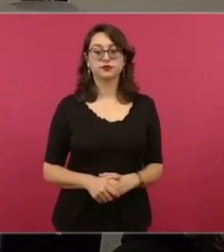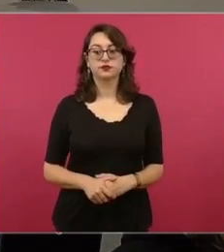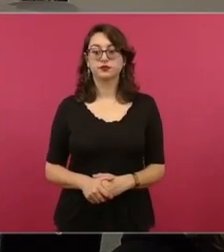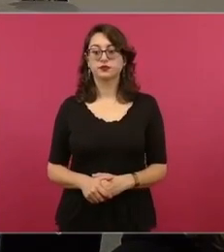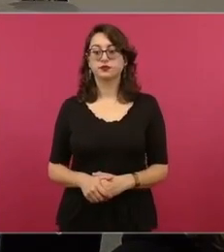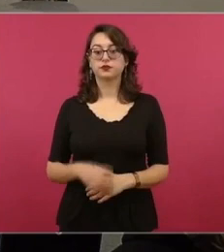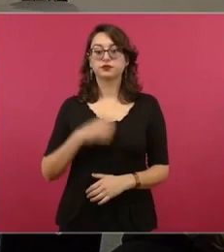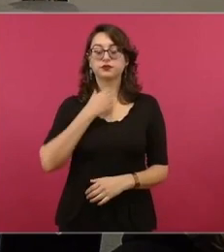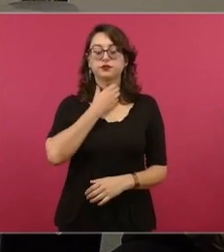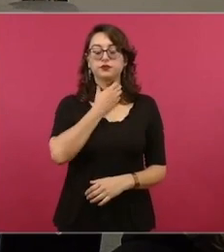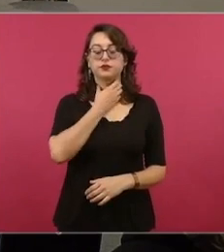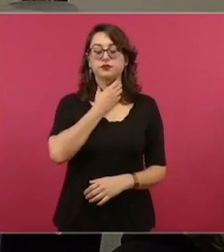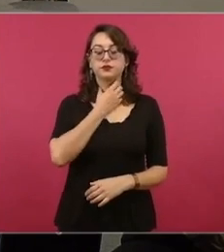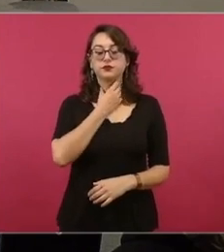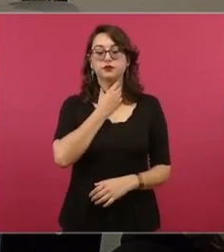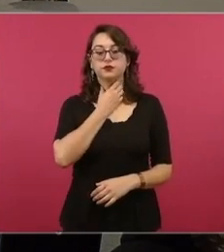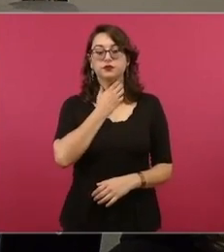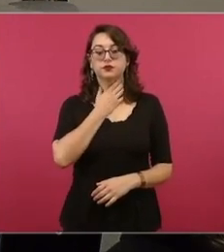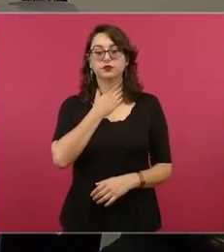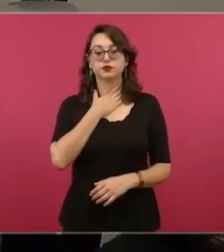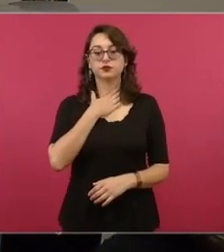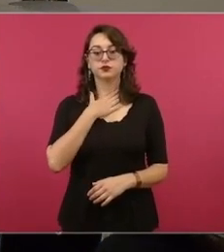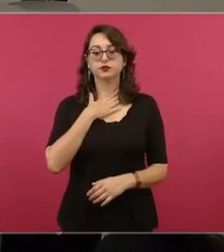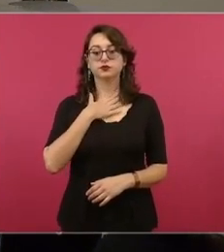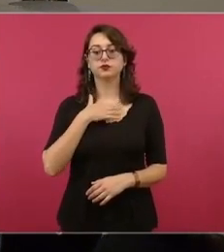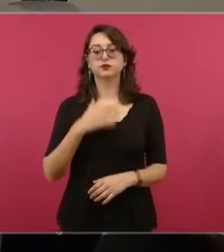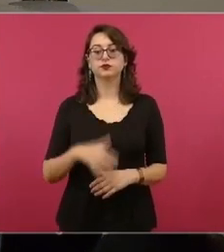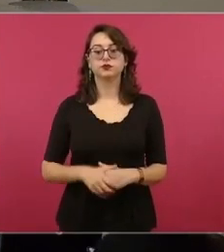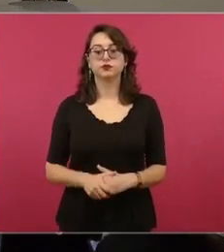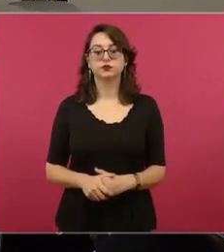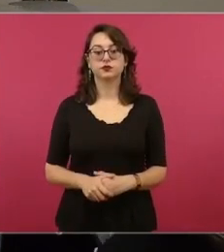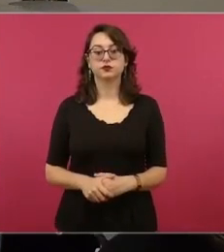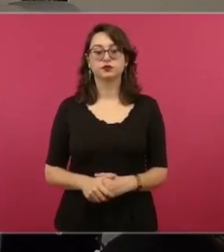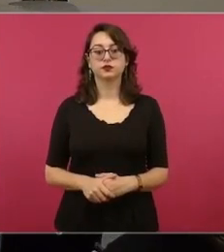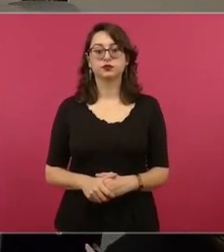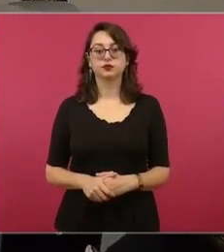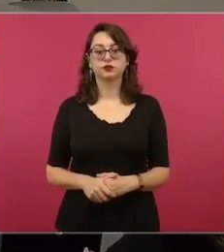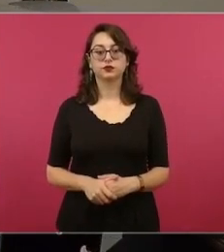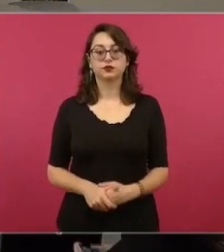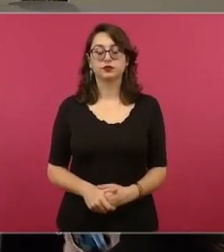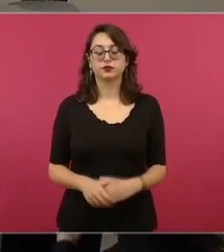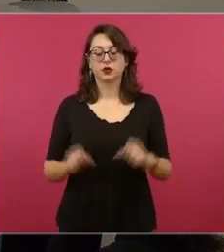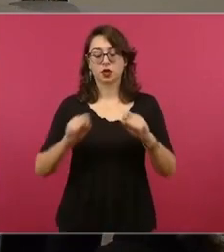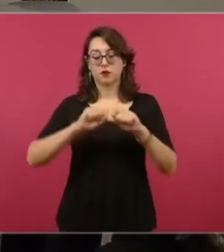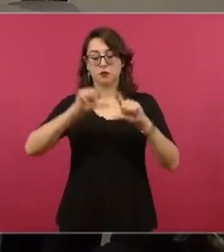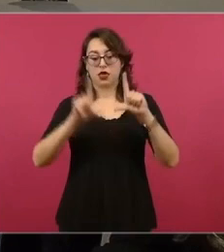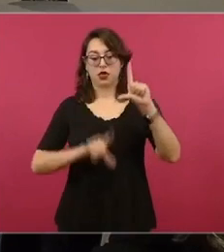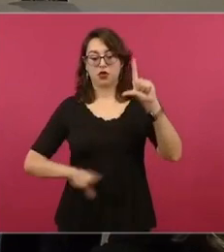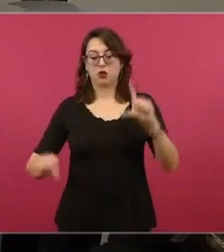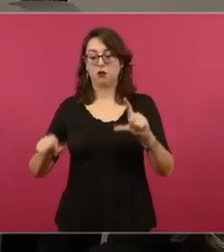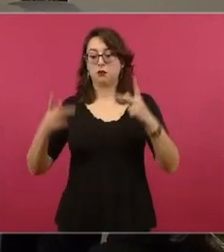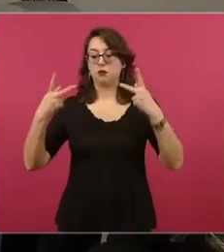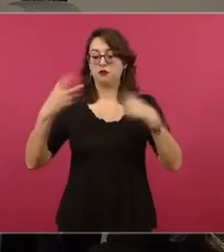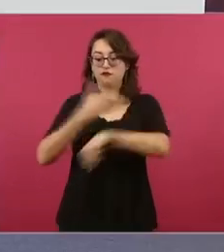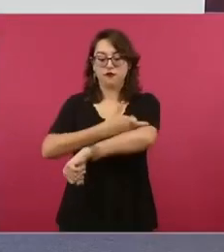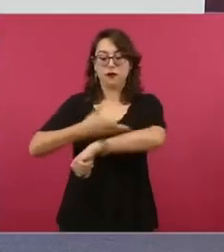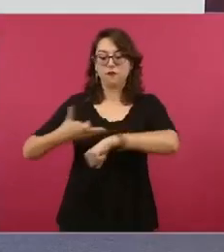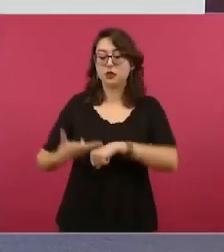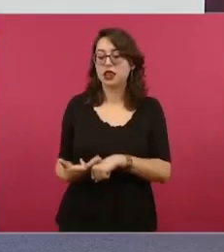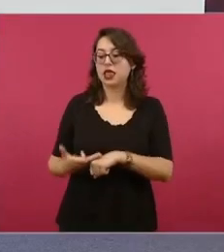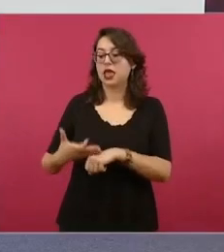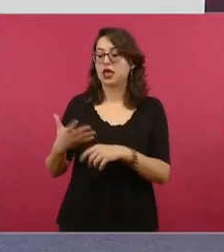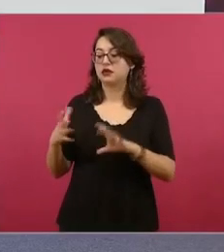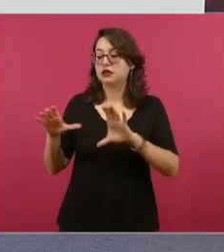El ingreso laboral para el 10% de los hogares más pobres